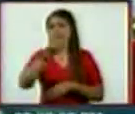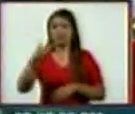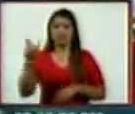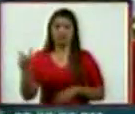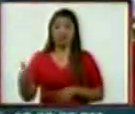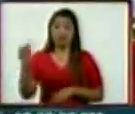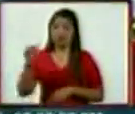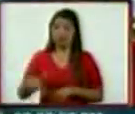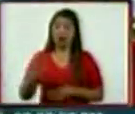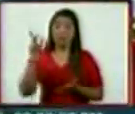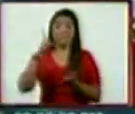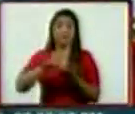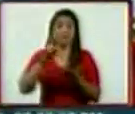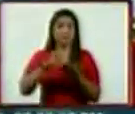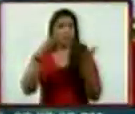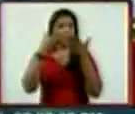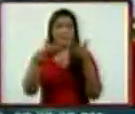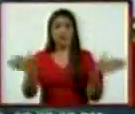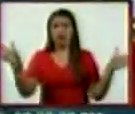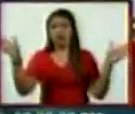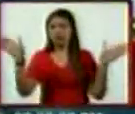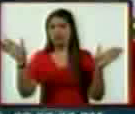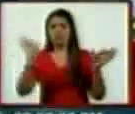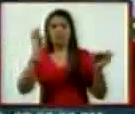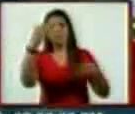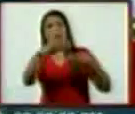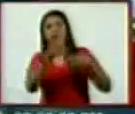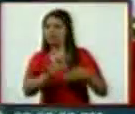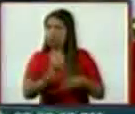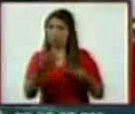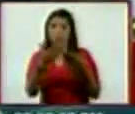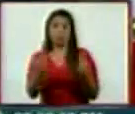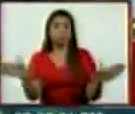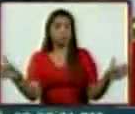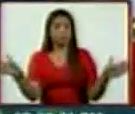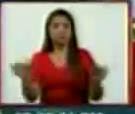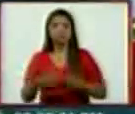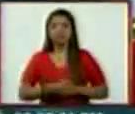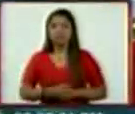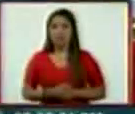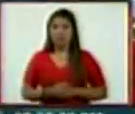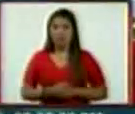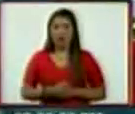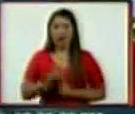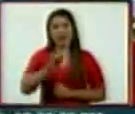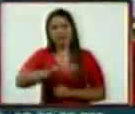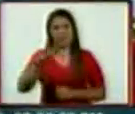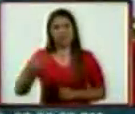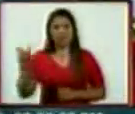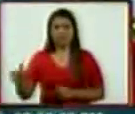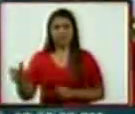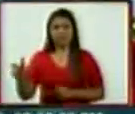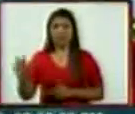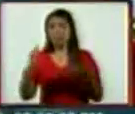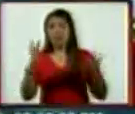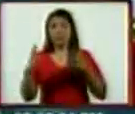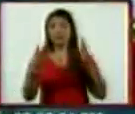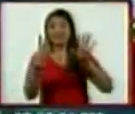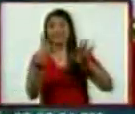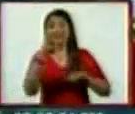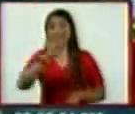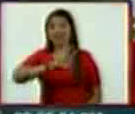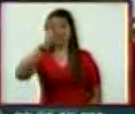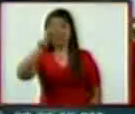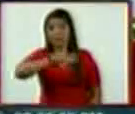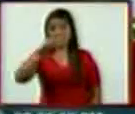una participación abierta, sin limitaciones. Hubo mesas donde los participantes pasaron de 70. En